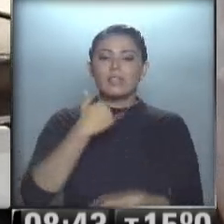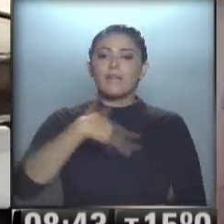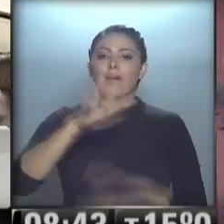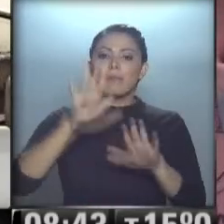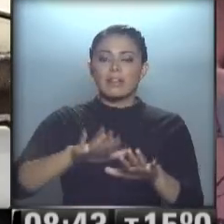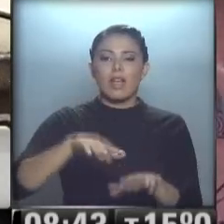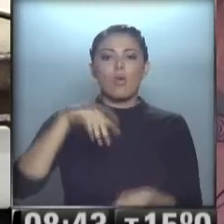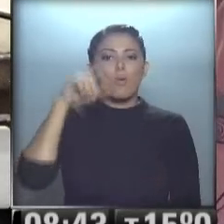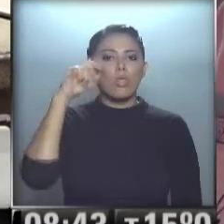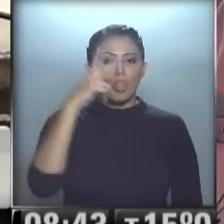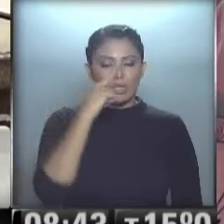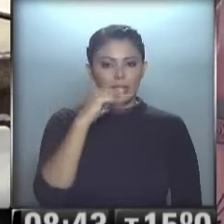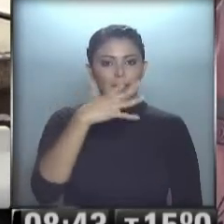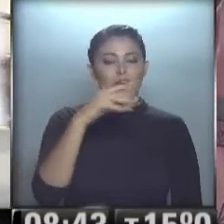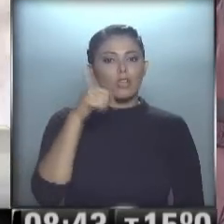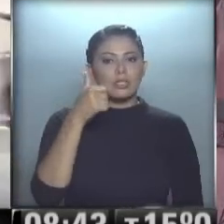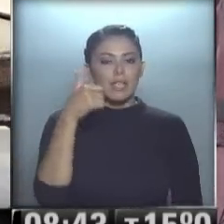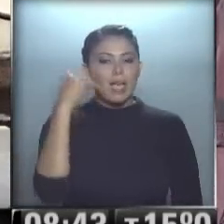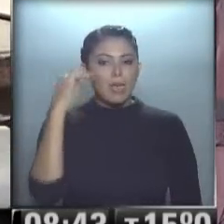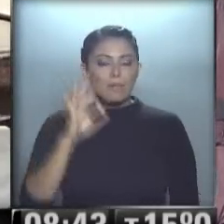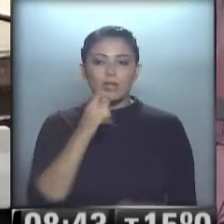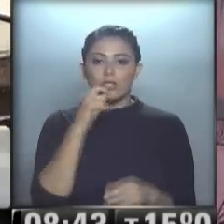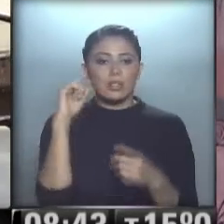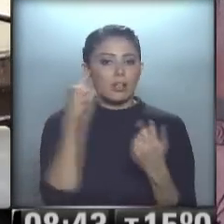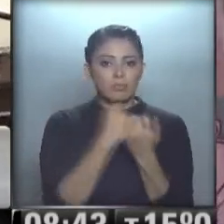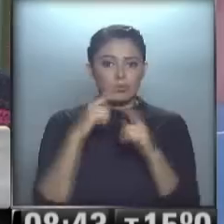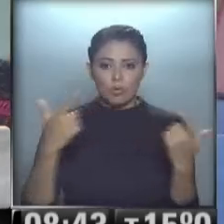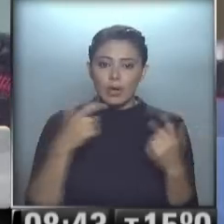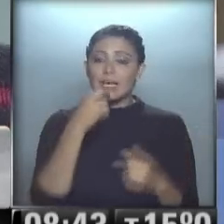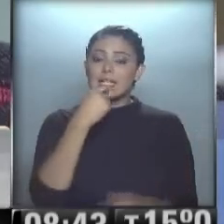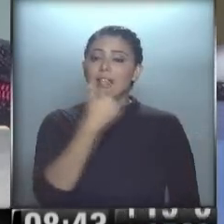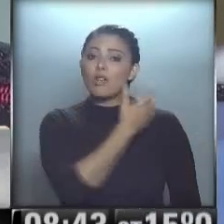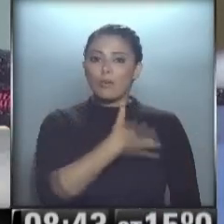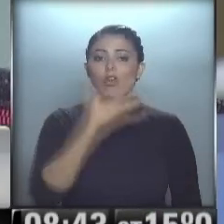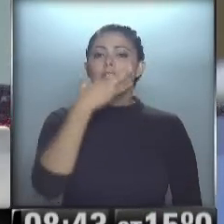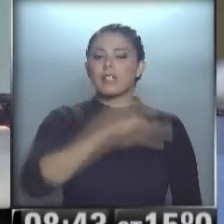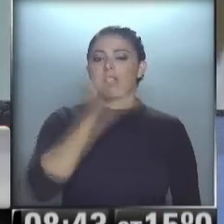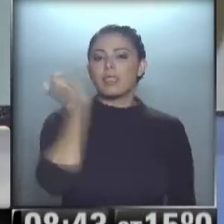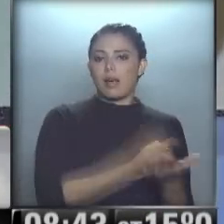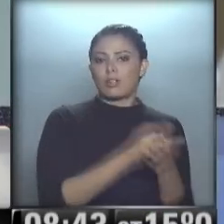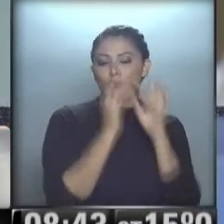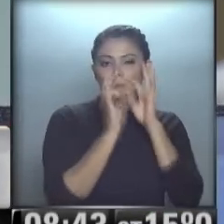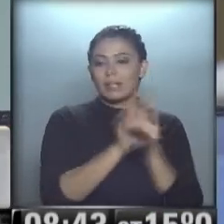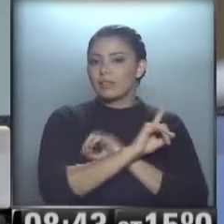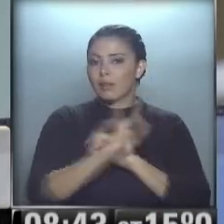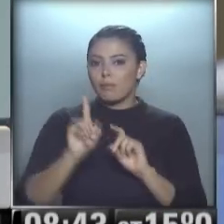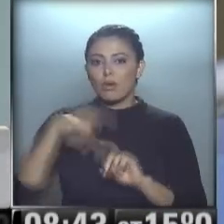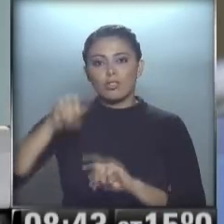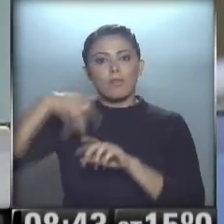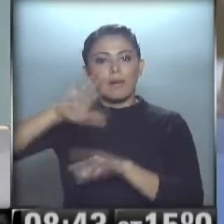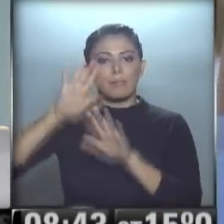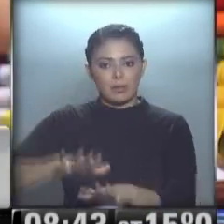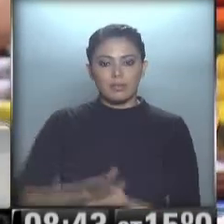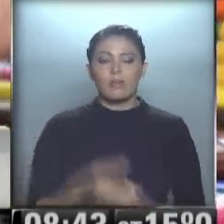y el 5 y el 6 de marzo no hay acuerdo en la paritaria nacional y el gobierno fija por decreto el salario inicial docente la medida fue votada en